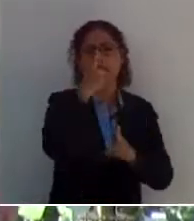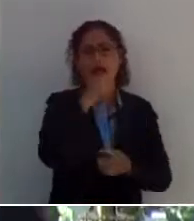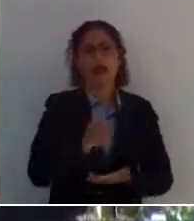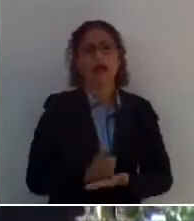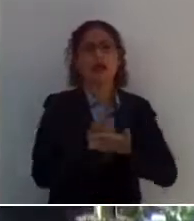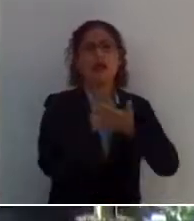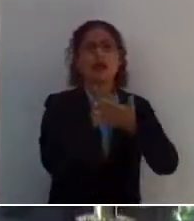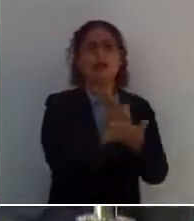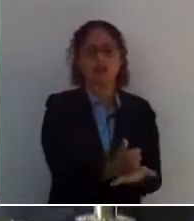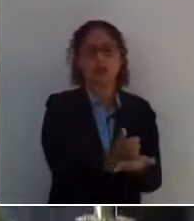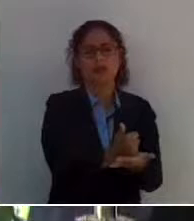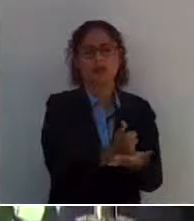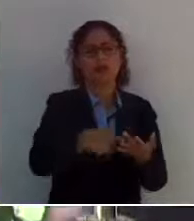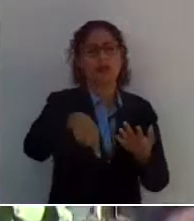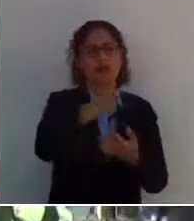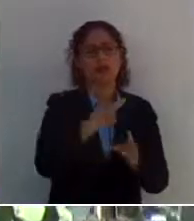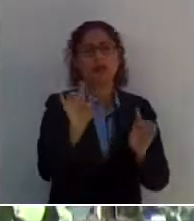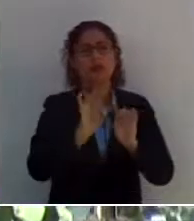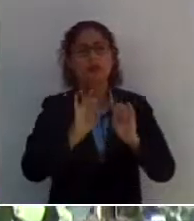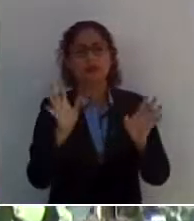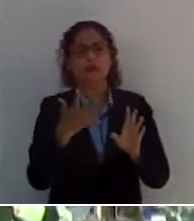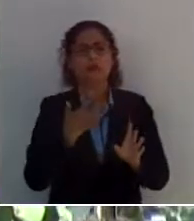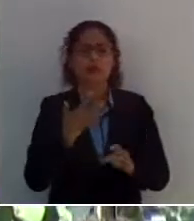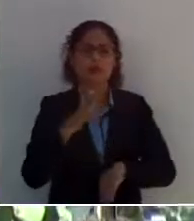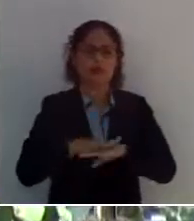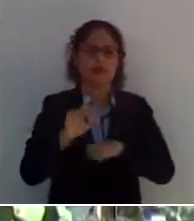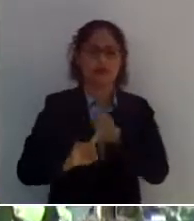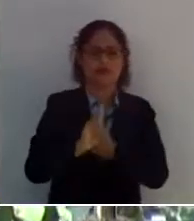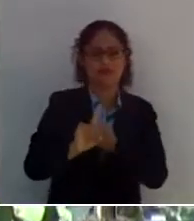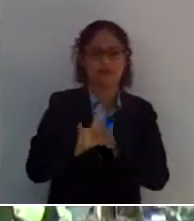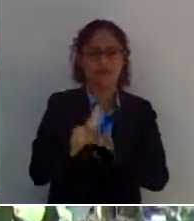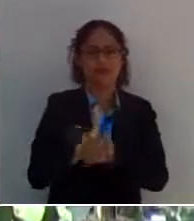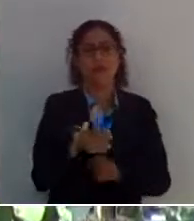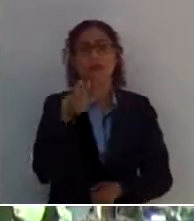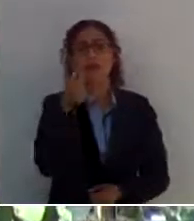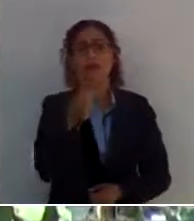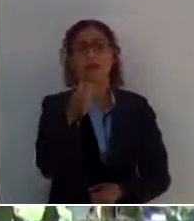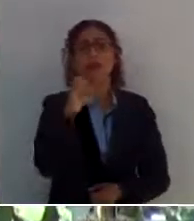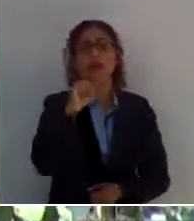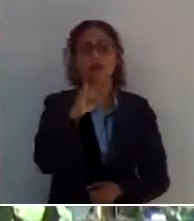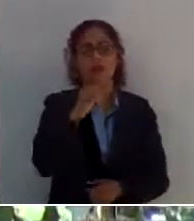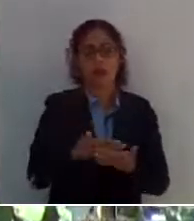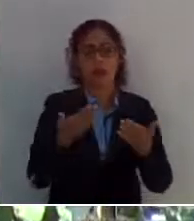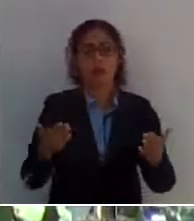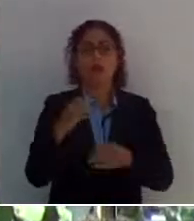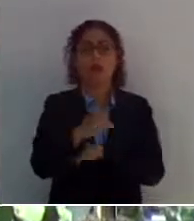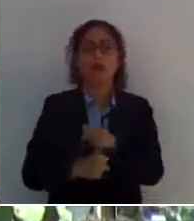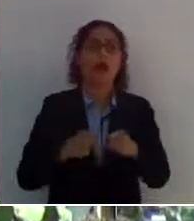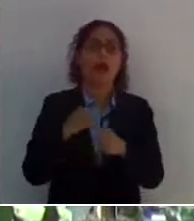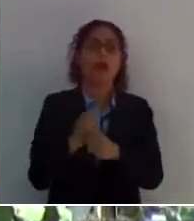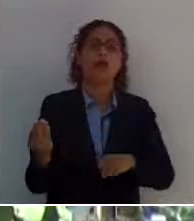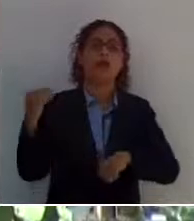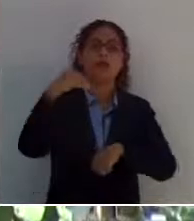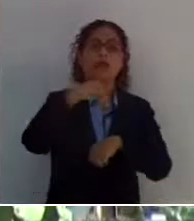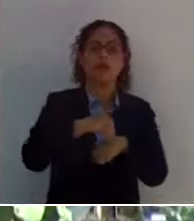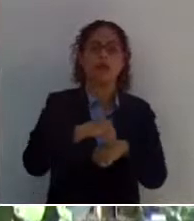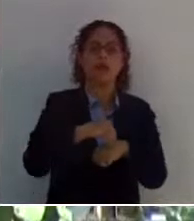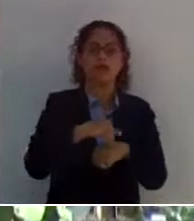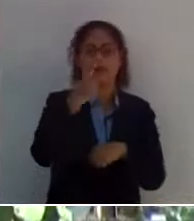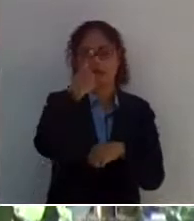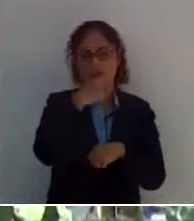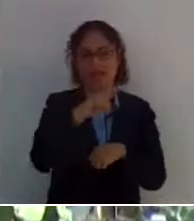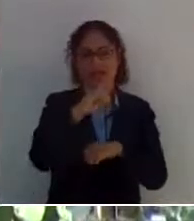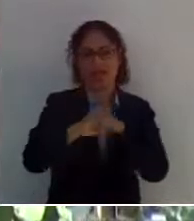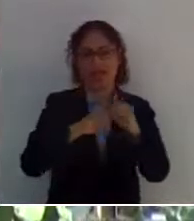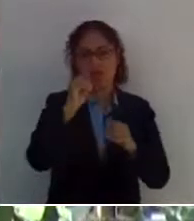las circunstancias precisamente más adversas. Es así que este año, en la implementación de los esquemas